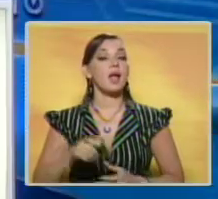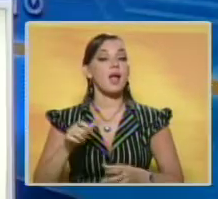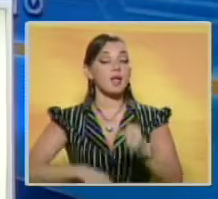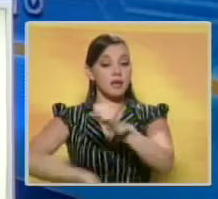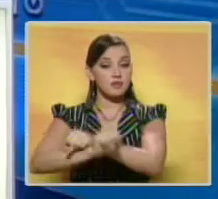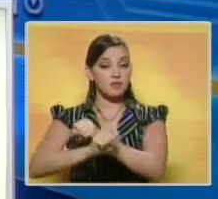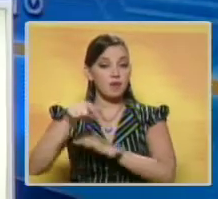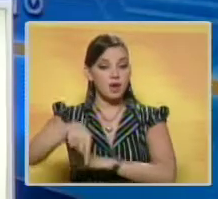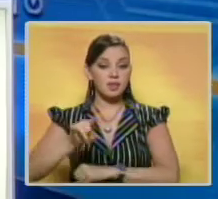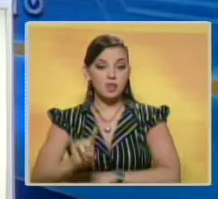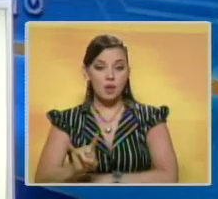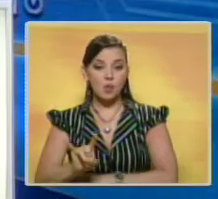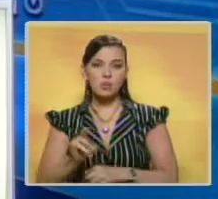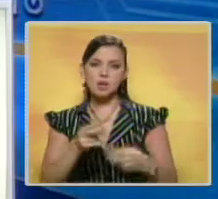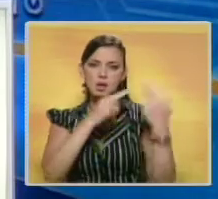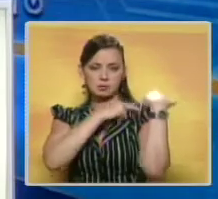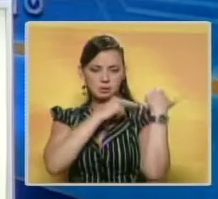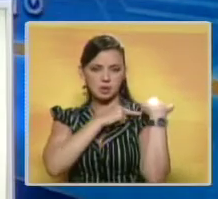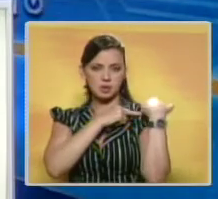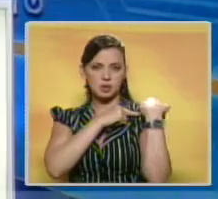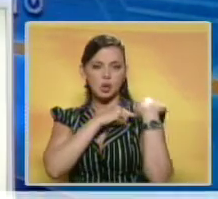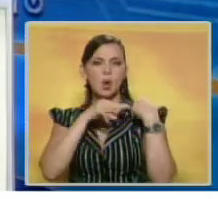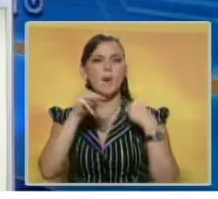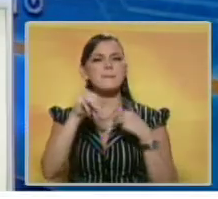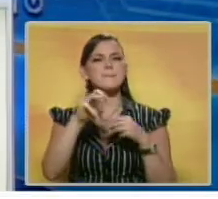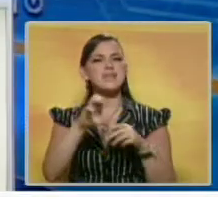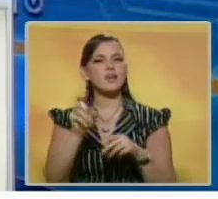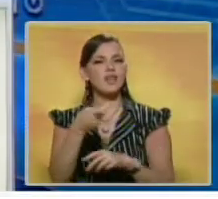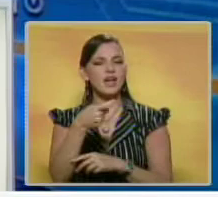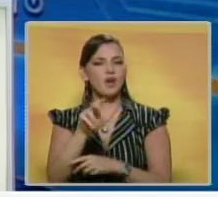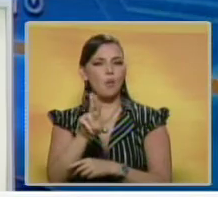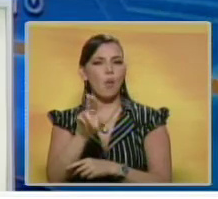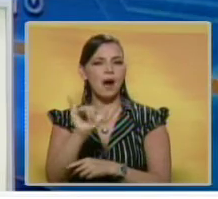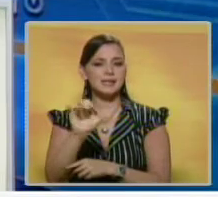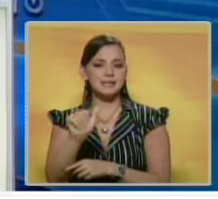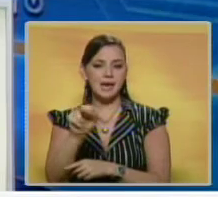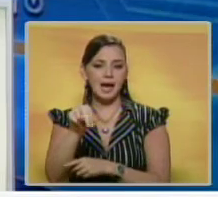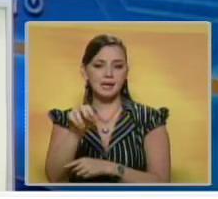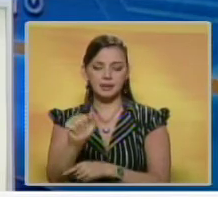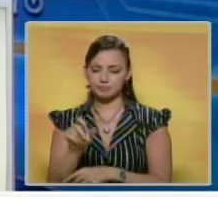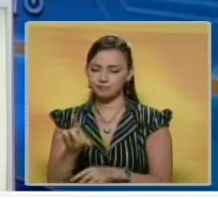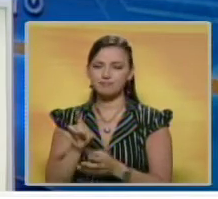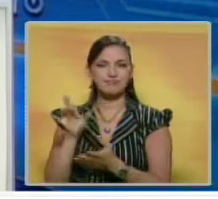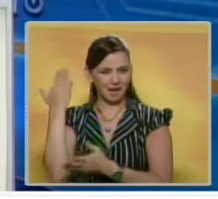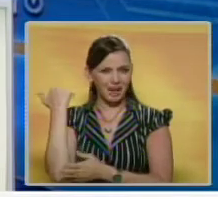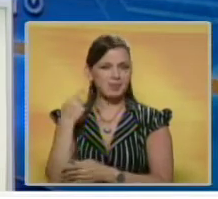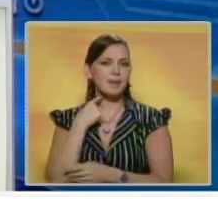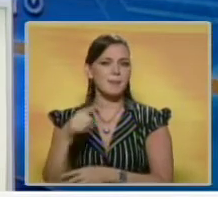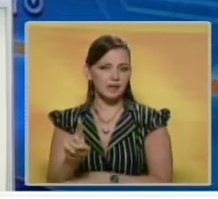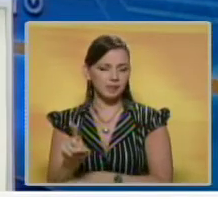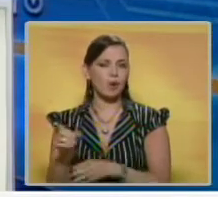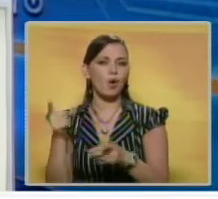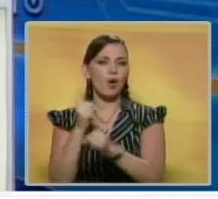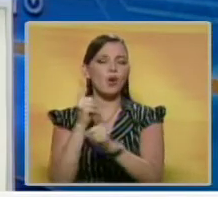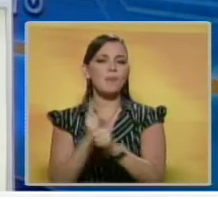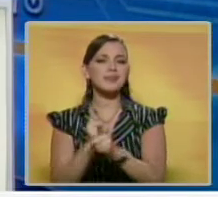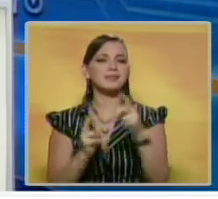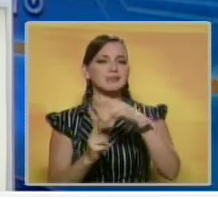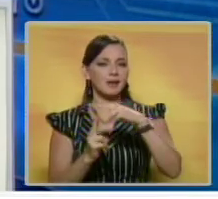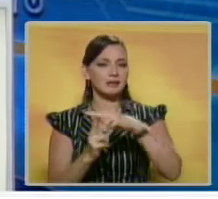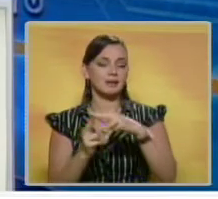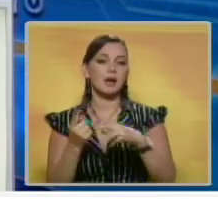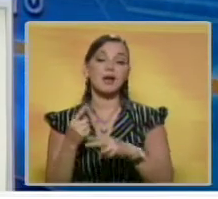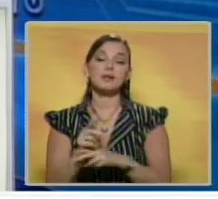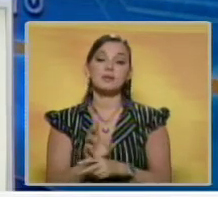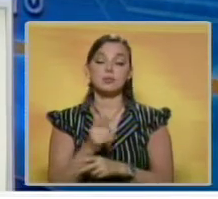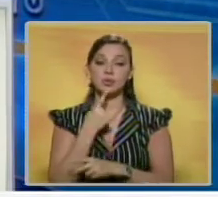fútbol, este lunes la directiva de Mineros de Guayana decidió cesantear al técnico Marco Matías, luego de que el equipo perdiera el sábado ante el Deportivo Táchira 5-2.